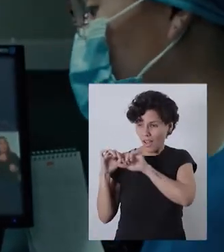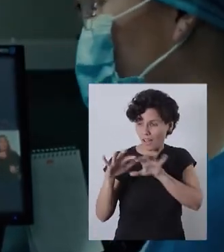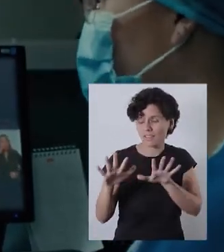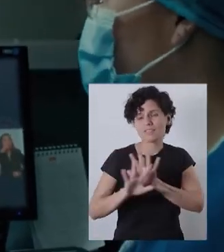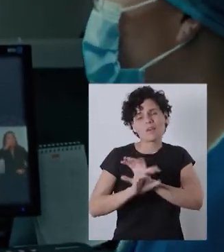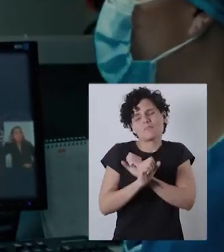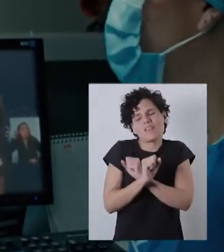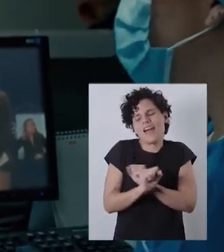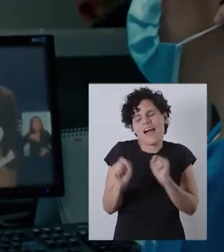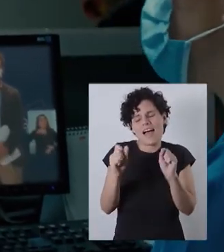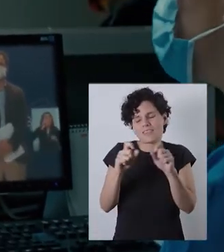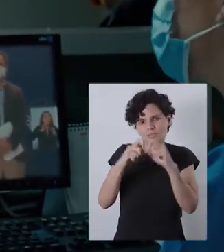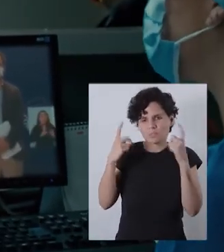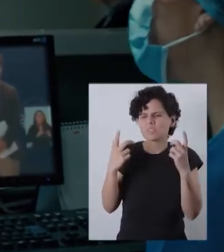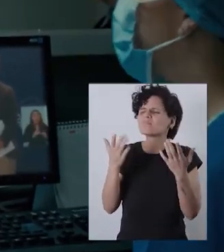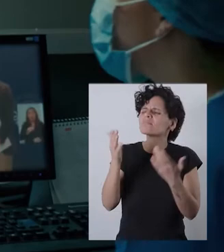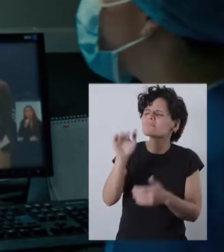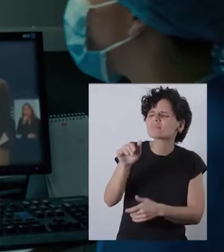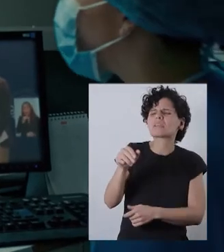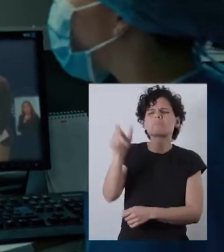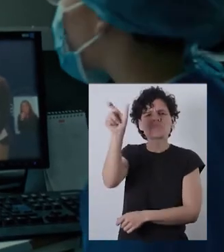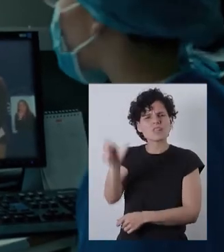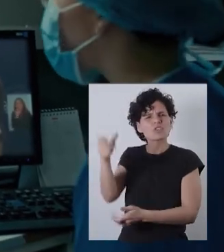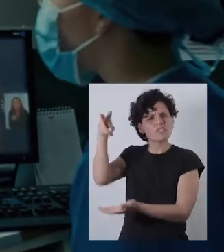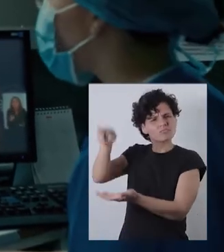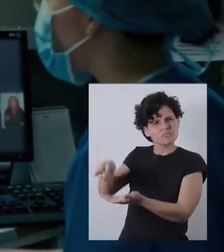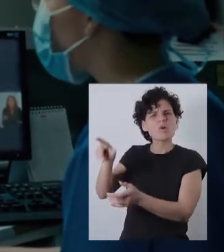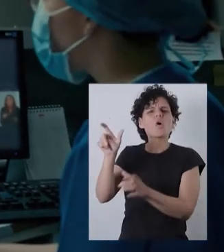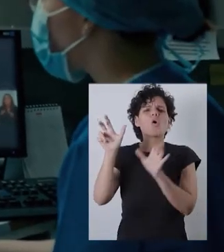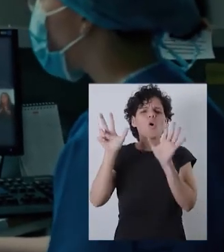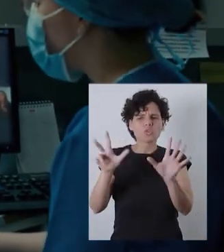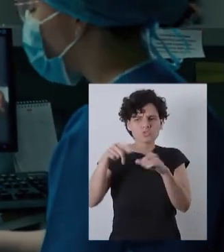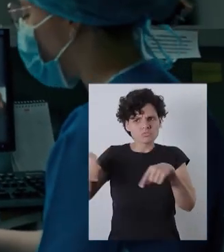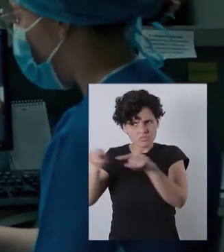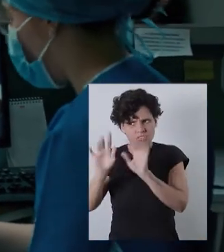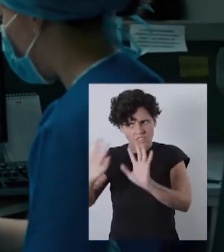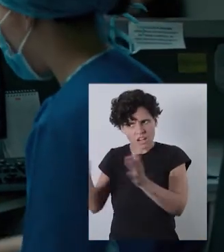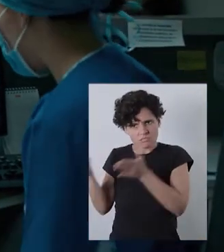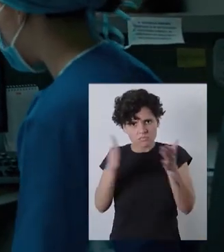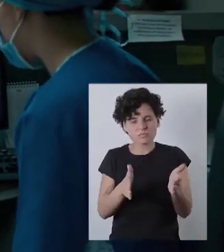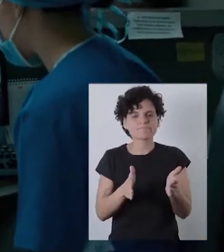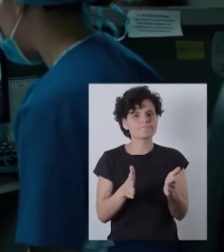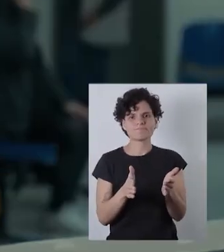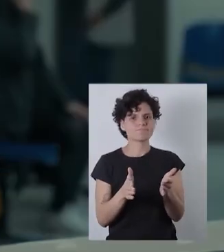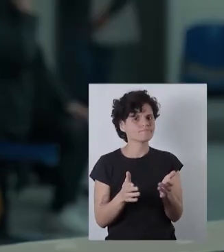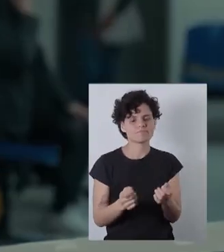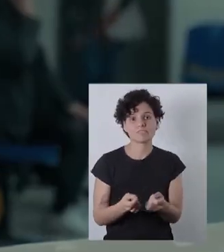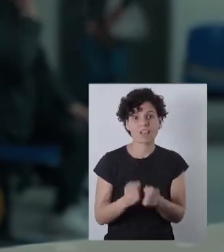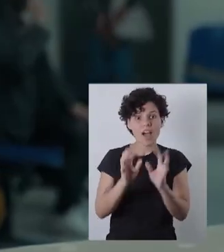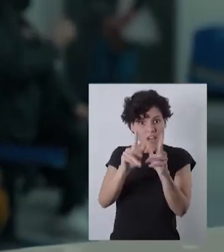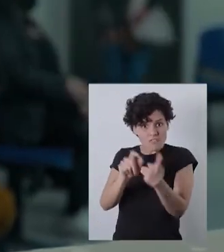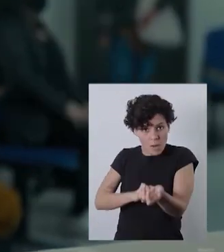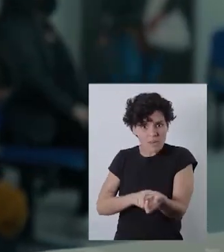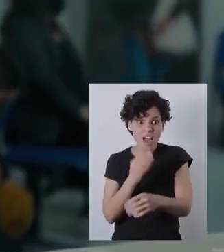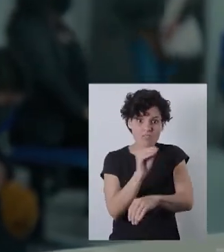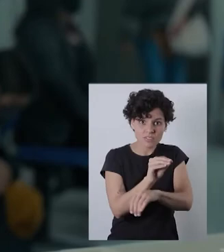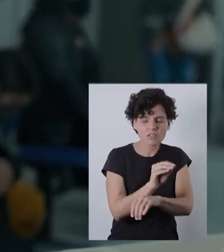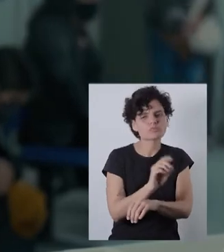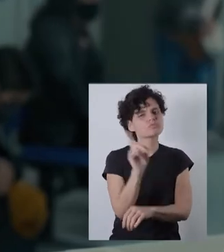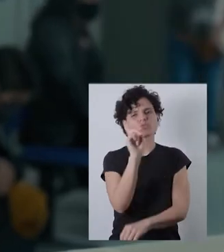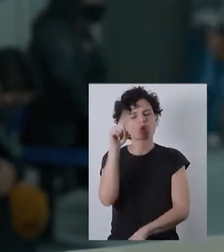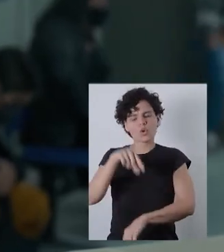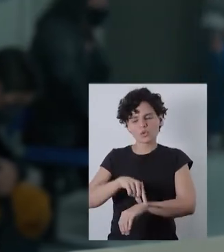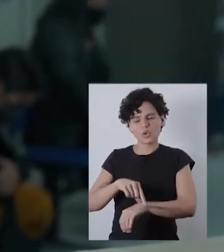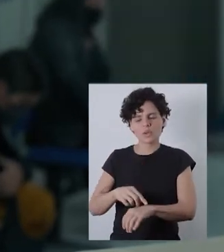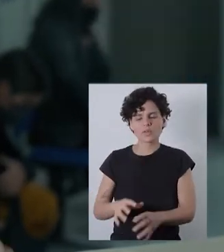francamente, ya nada me sorprende. Anita, el paciente a la 8 lo trasladaron. En la medida en que las... ¿A la familia ya le avisaron? No, doctora.